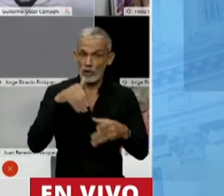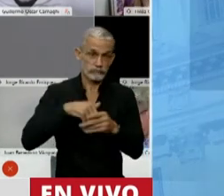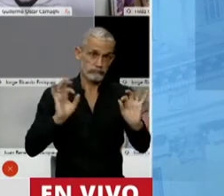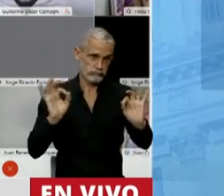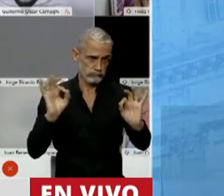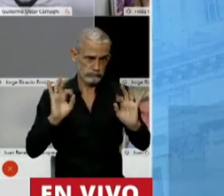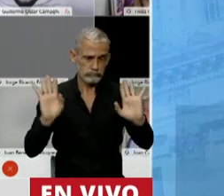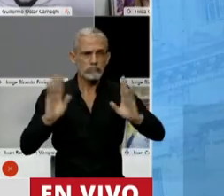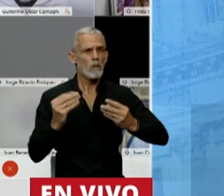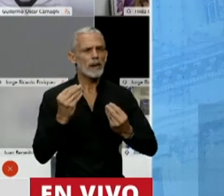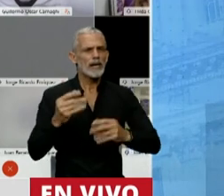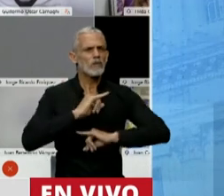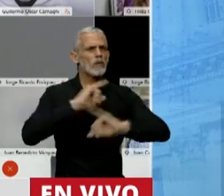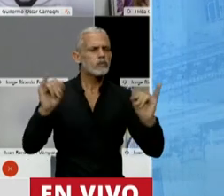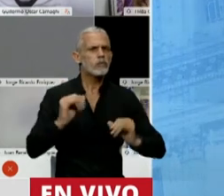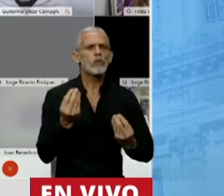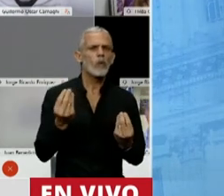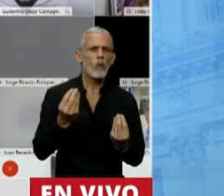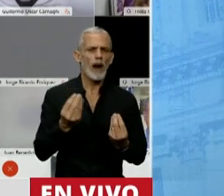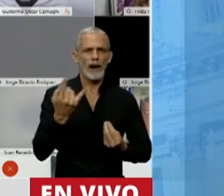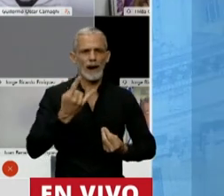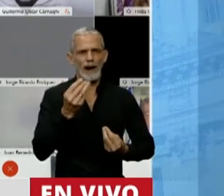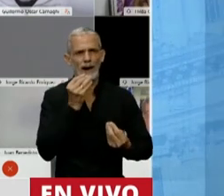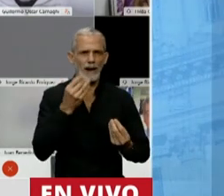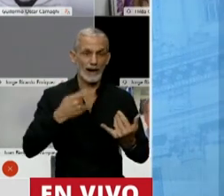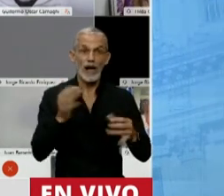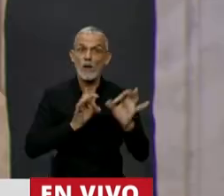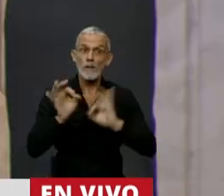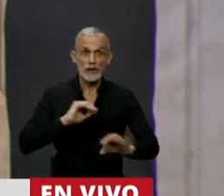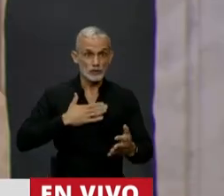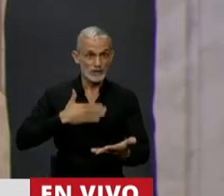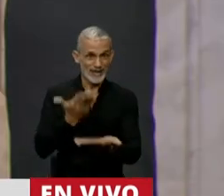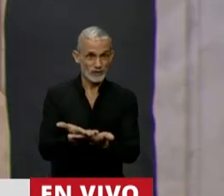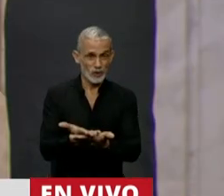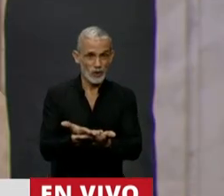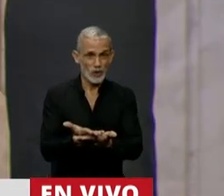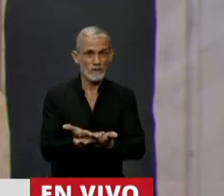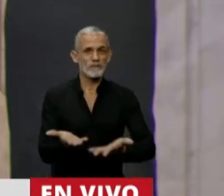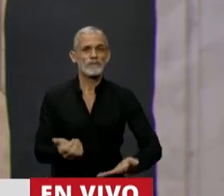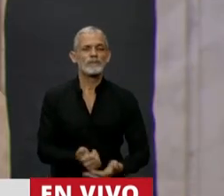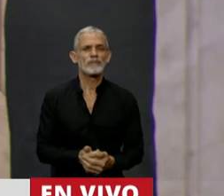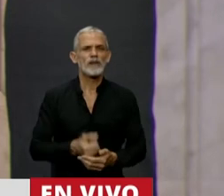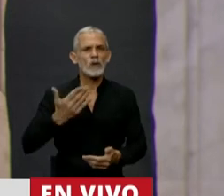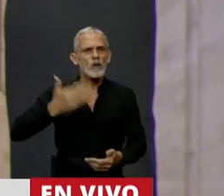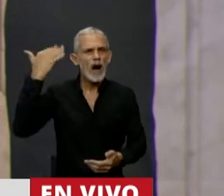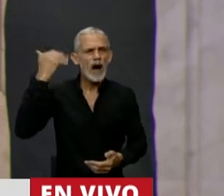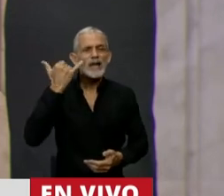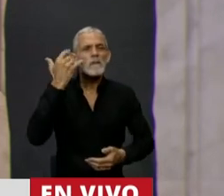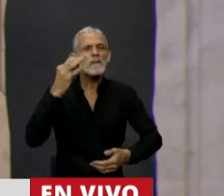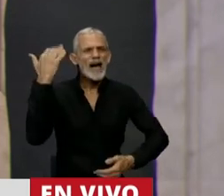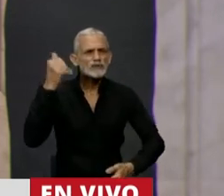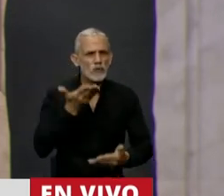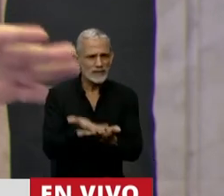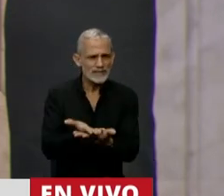abstener para señalar claramente este engaño. Nuestro proyecto, presidente, tenía un planteo muy